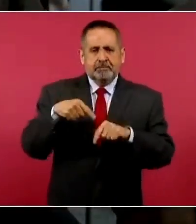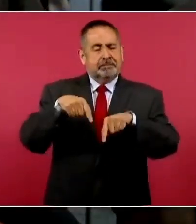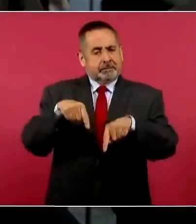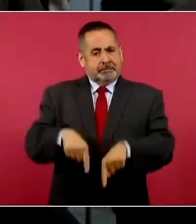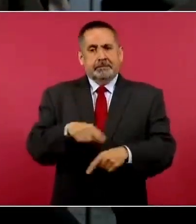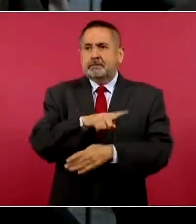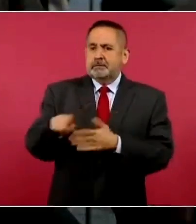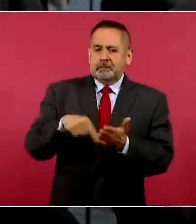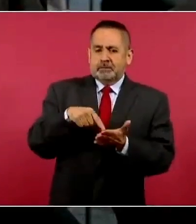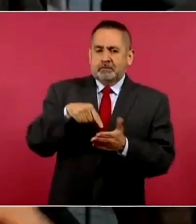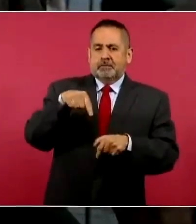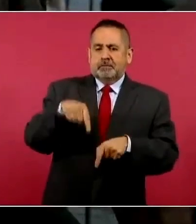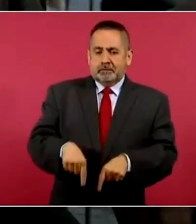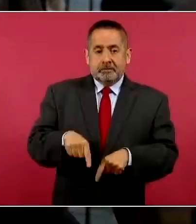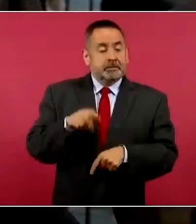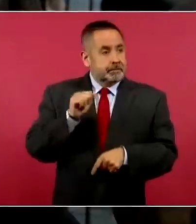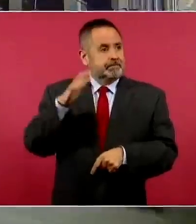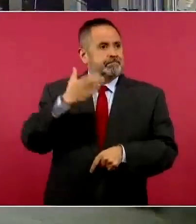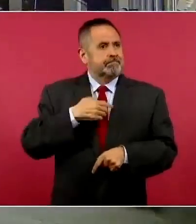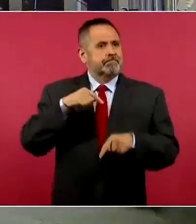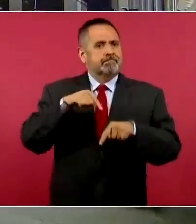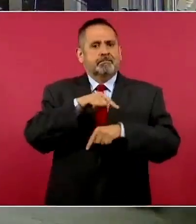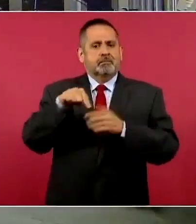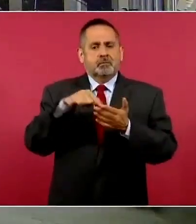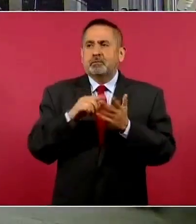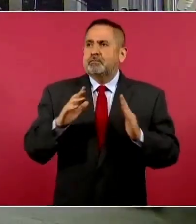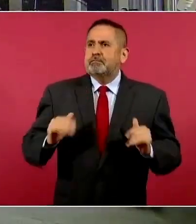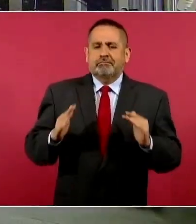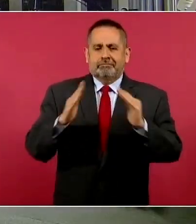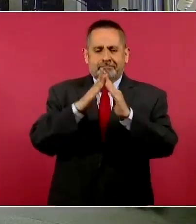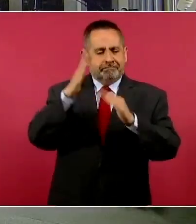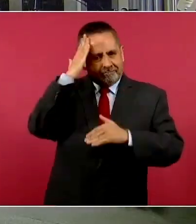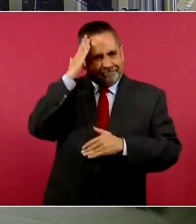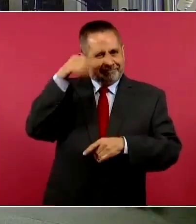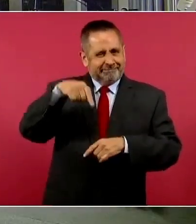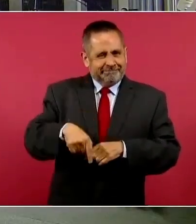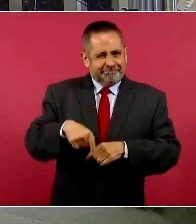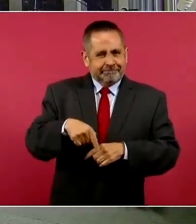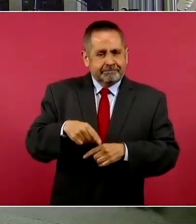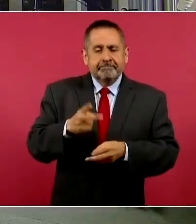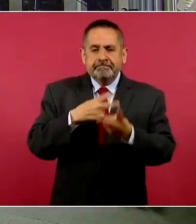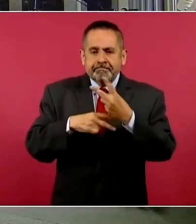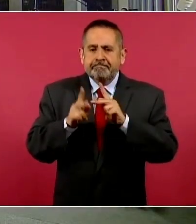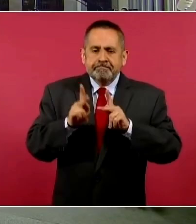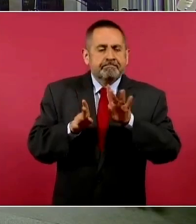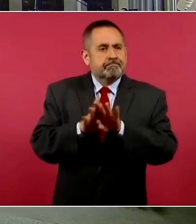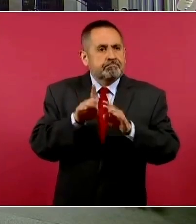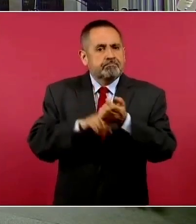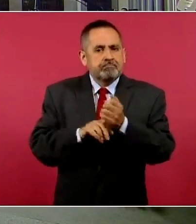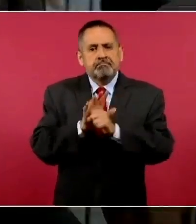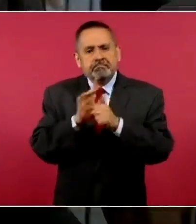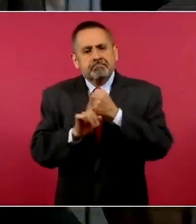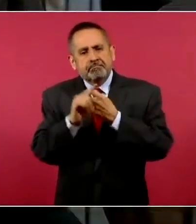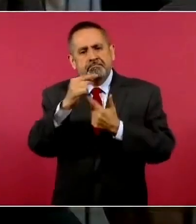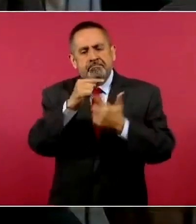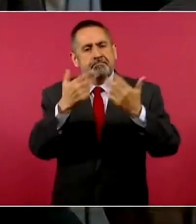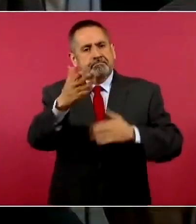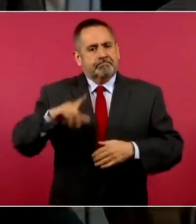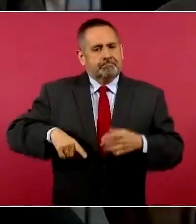este recinto, porque aquí estaba el palacio, a ser que todos vengan y planteen los problemas al